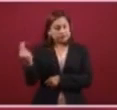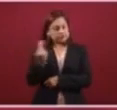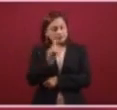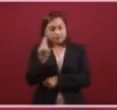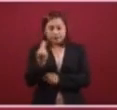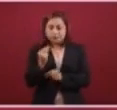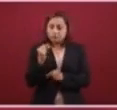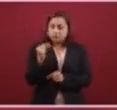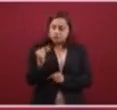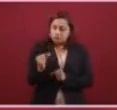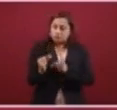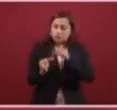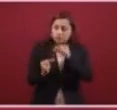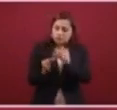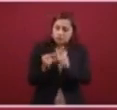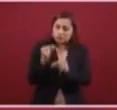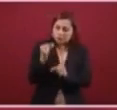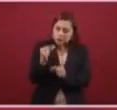moralizando